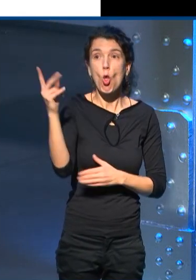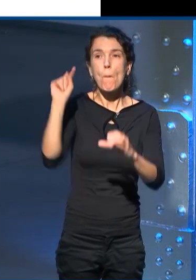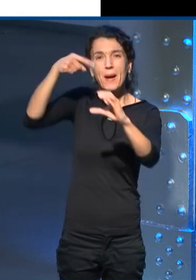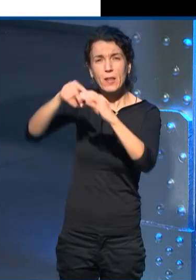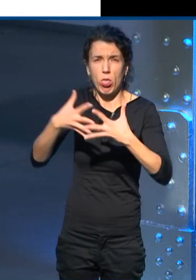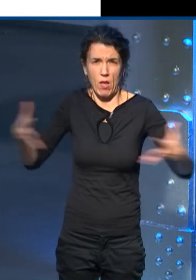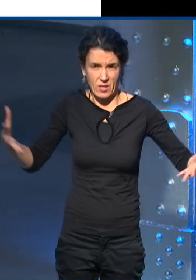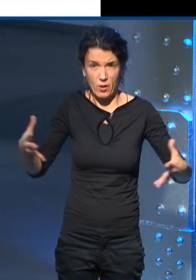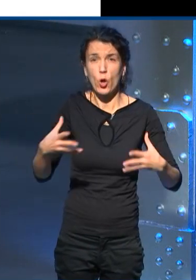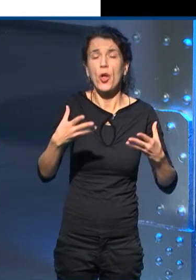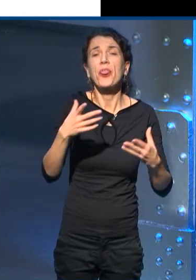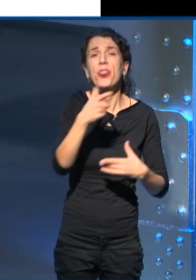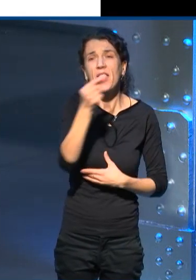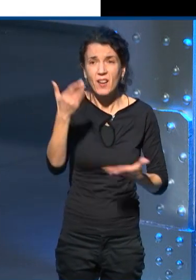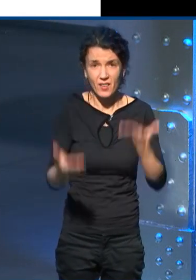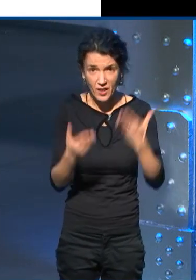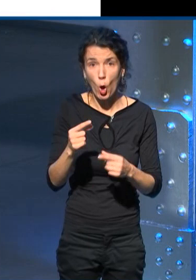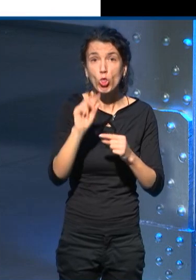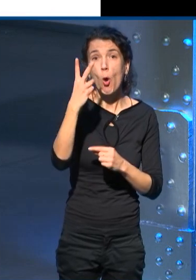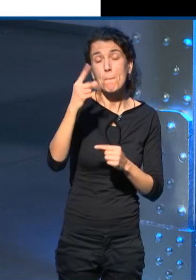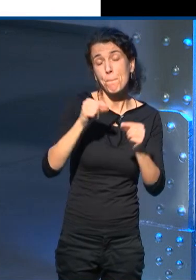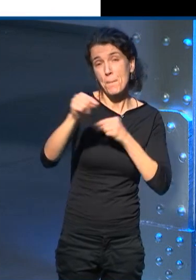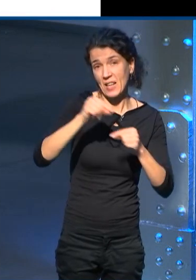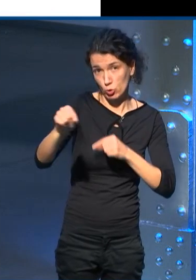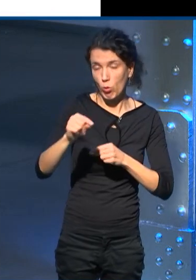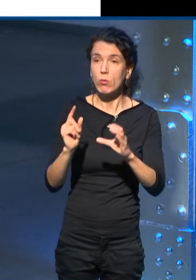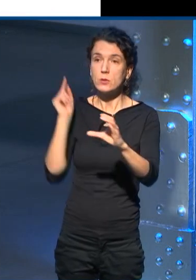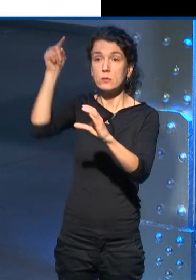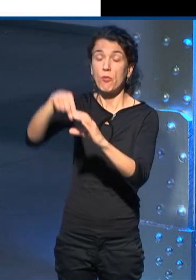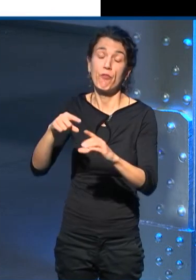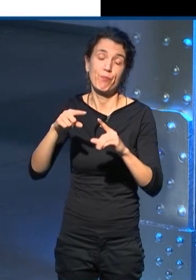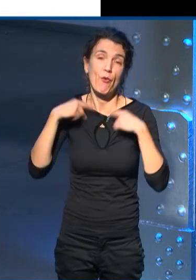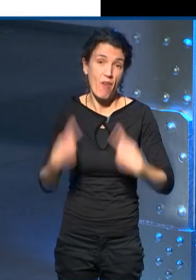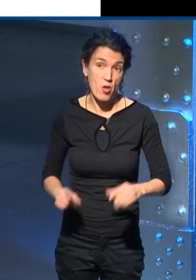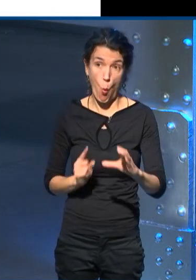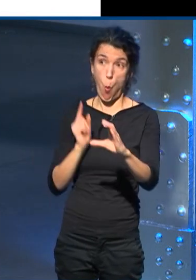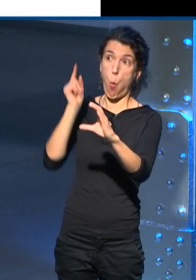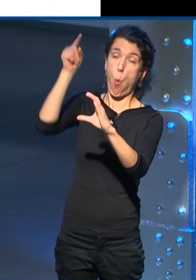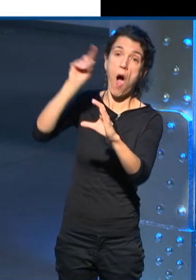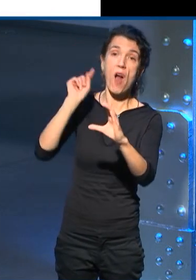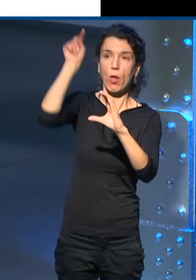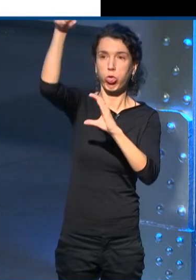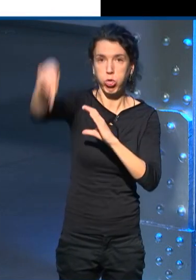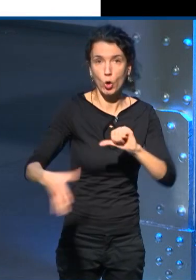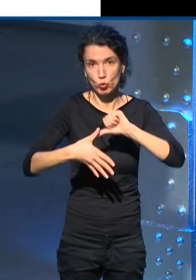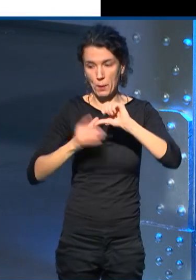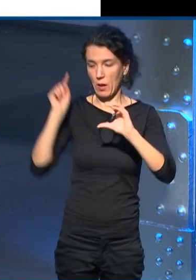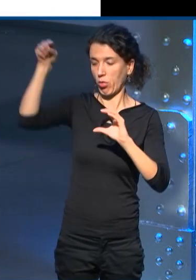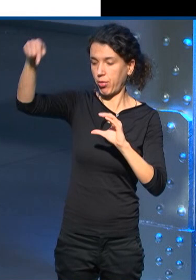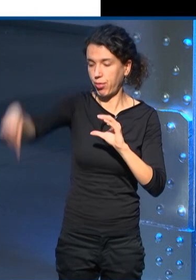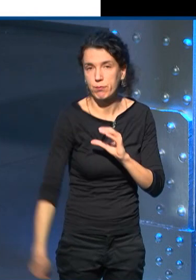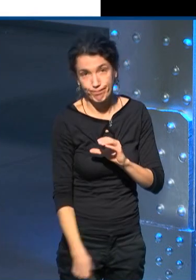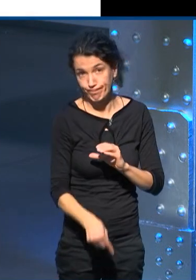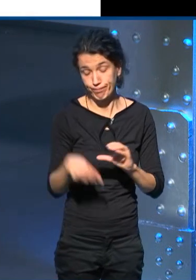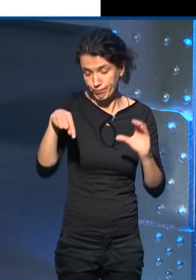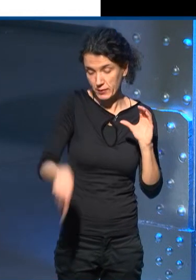muy grandes, de más de 100 kilos y casi 2 metros de longitud. Fracasó, falló el lanzador y esto acabó cayendo en Sudamérica, sin causar daños,